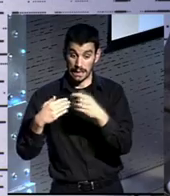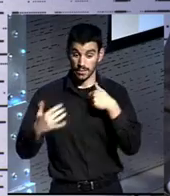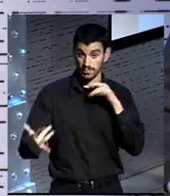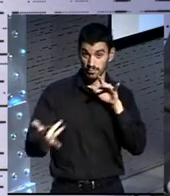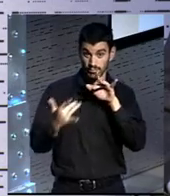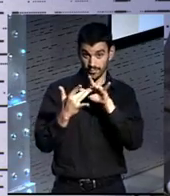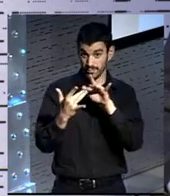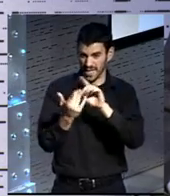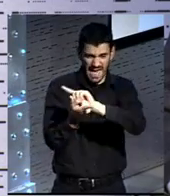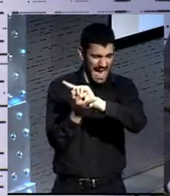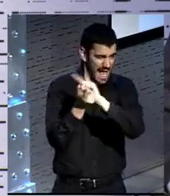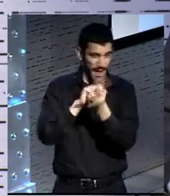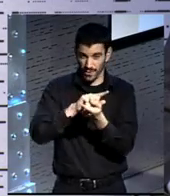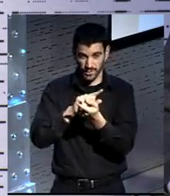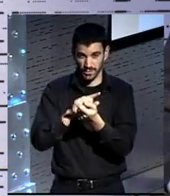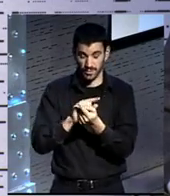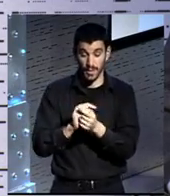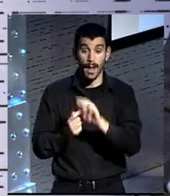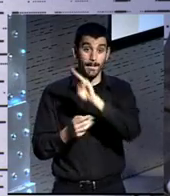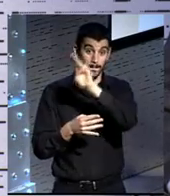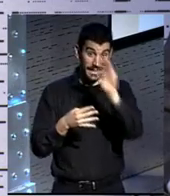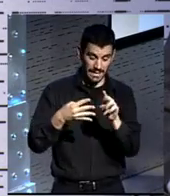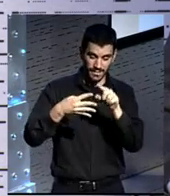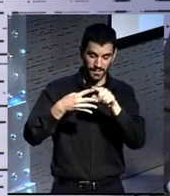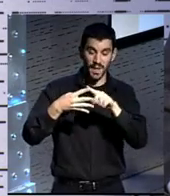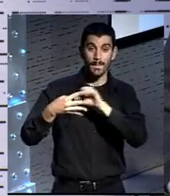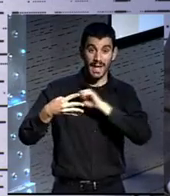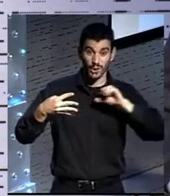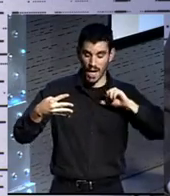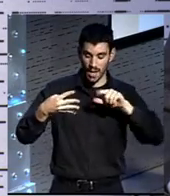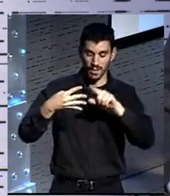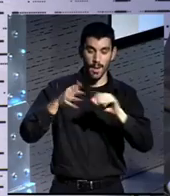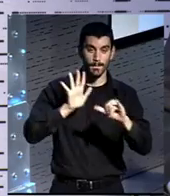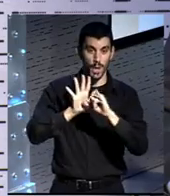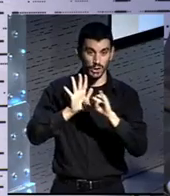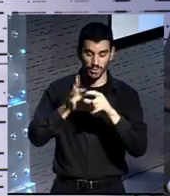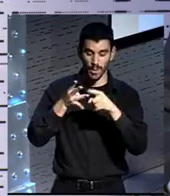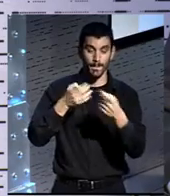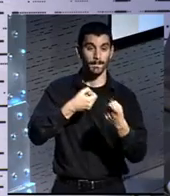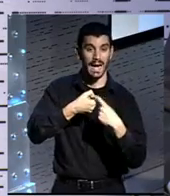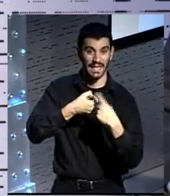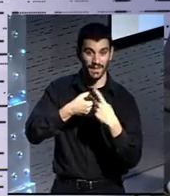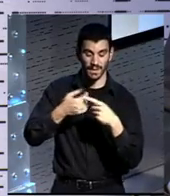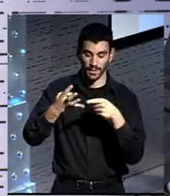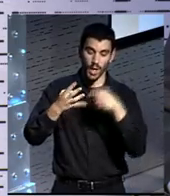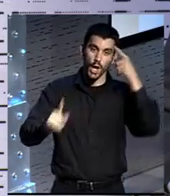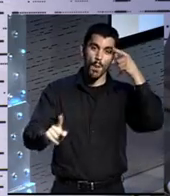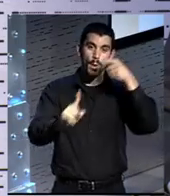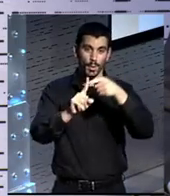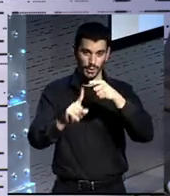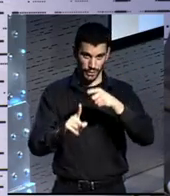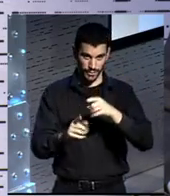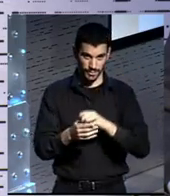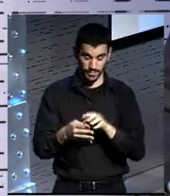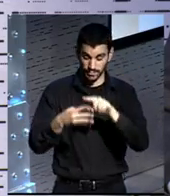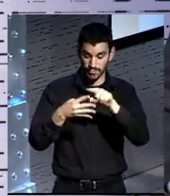Ps, el marketing tiene que ser personal, próximo, participativo y con propósito. Y ahí